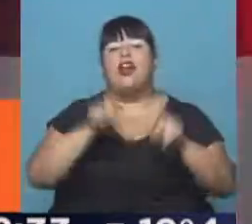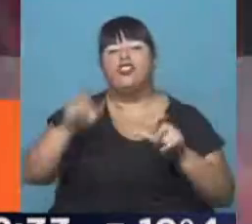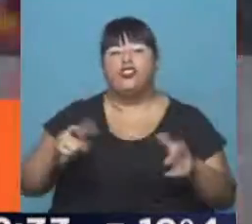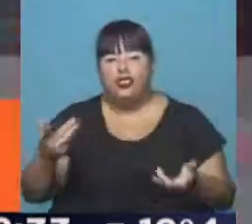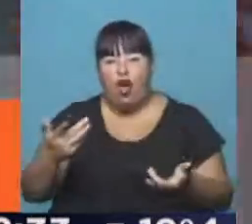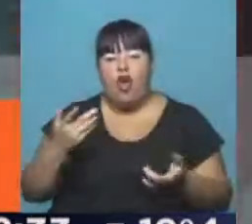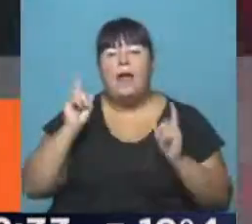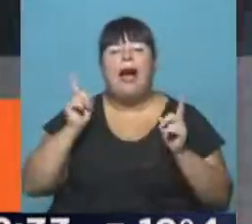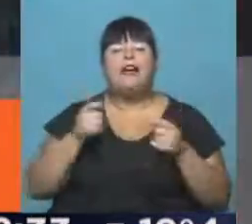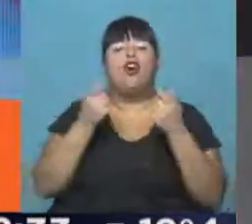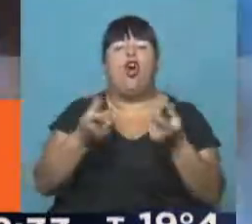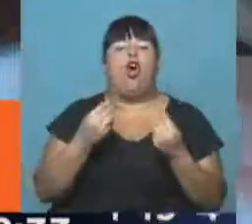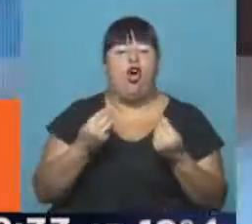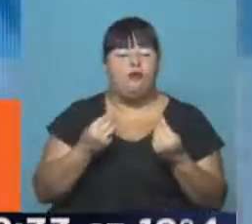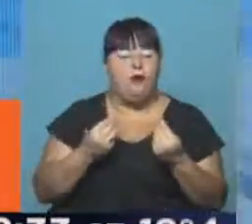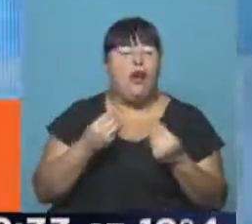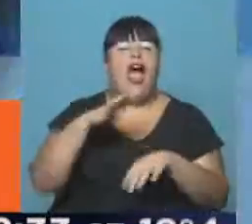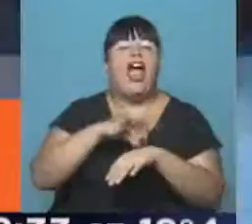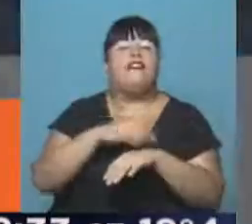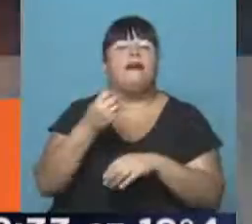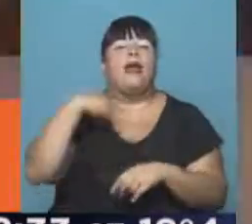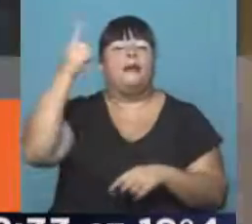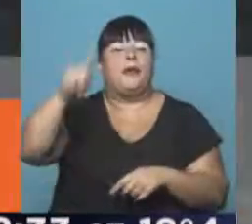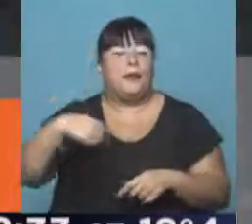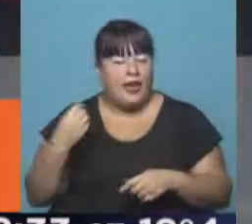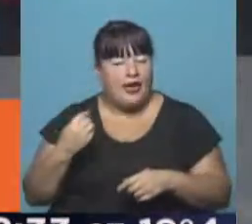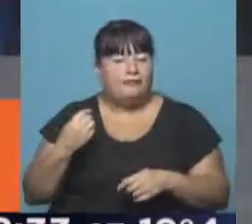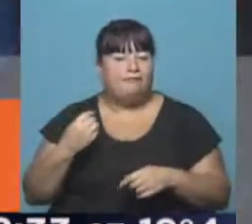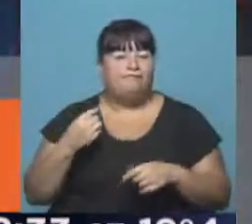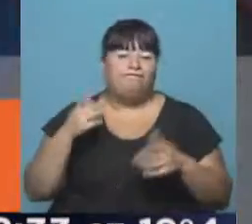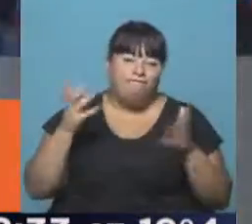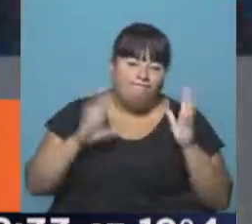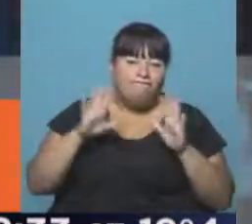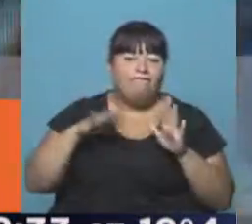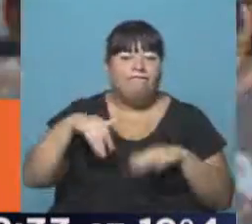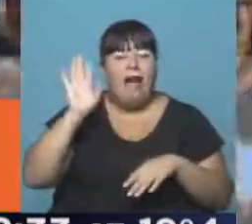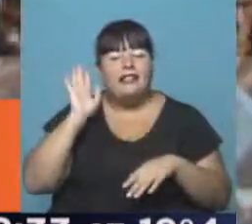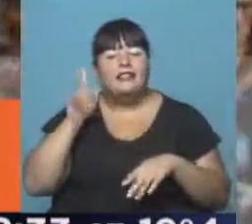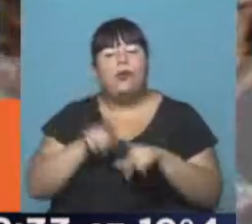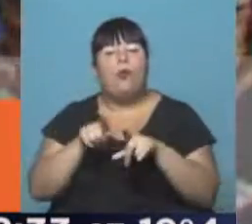en los docentes y qué enfermedades pueden ser más